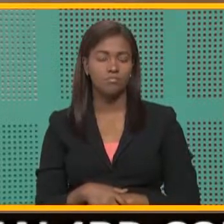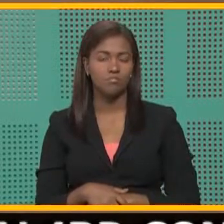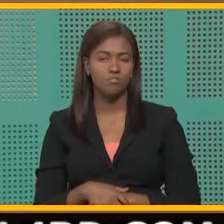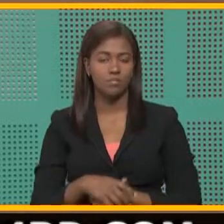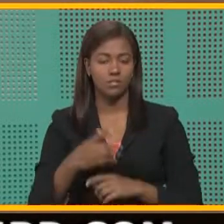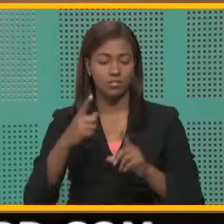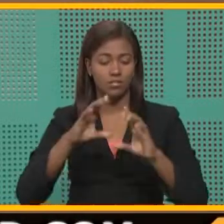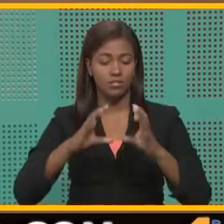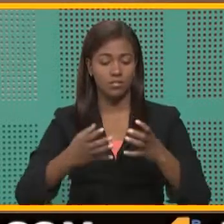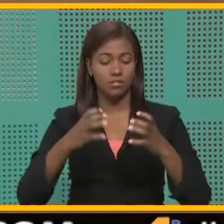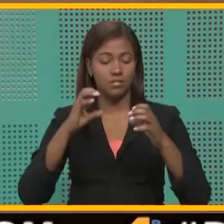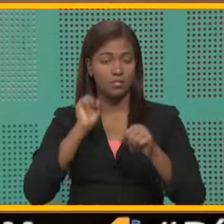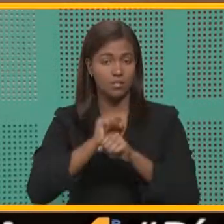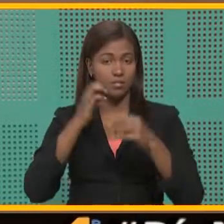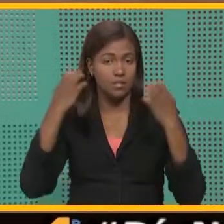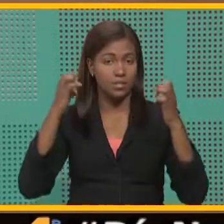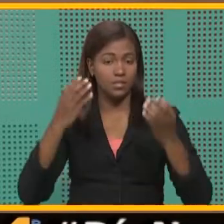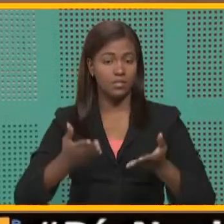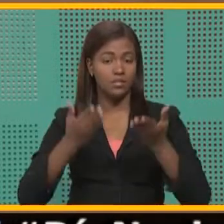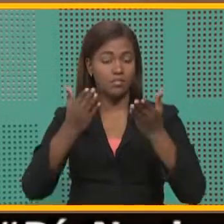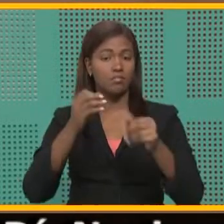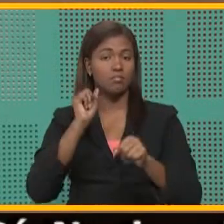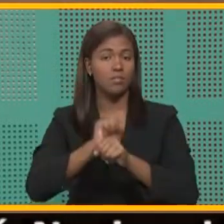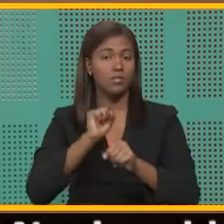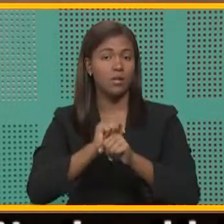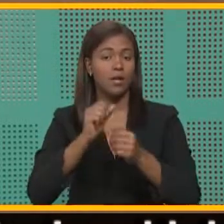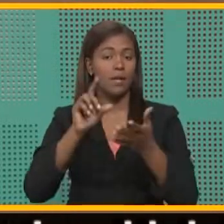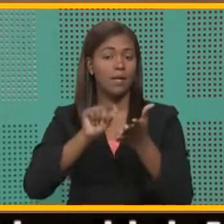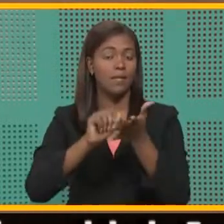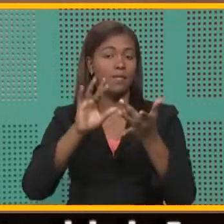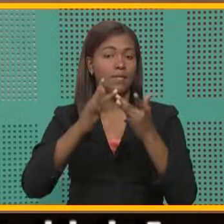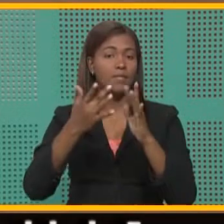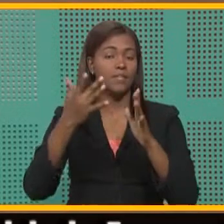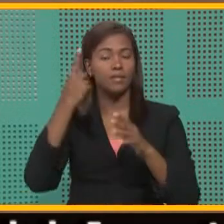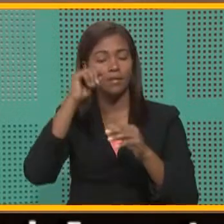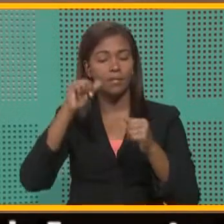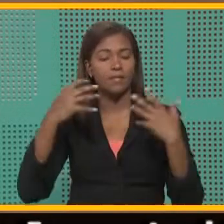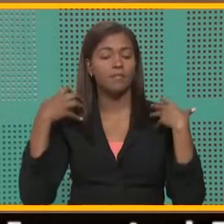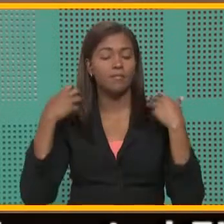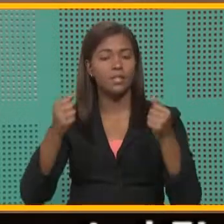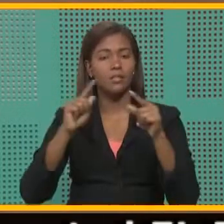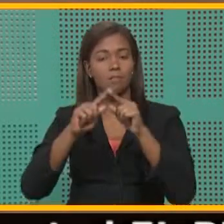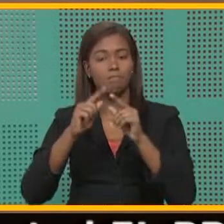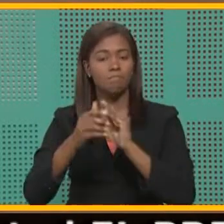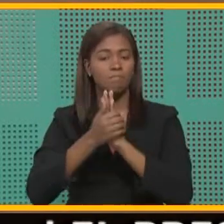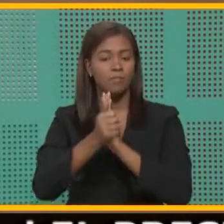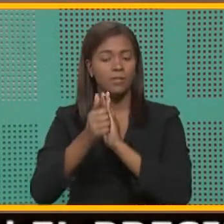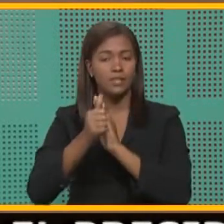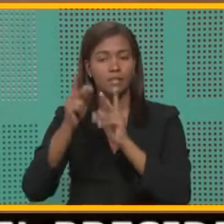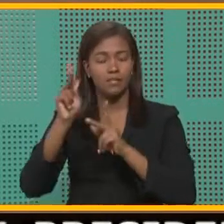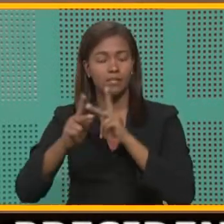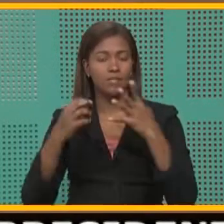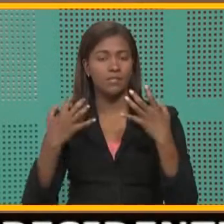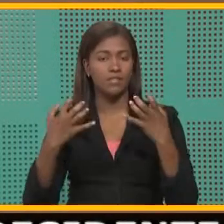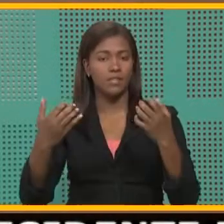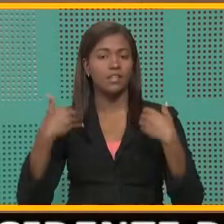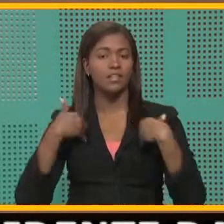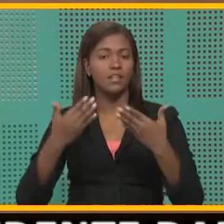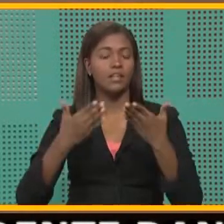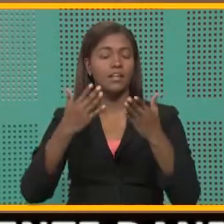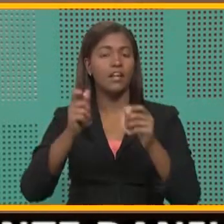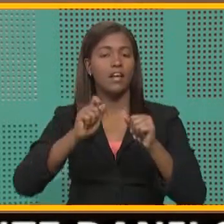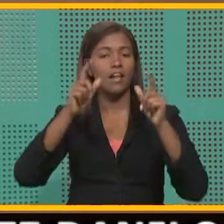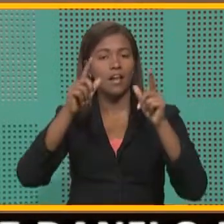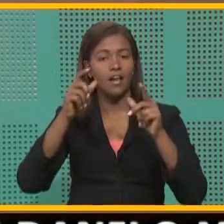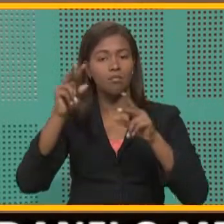Desde el Centro de Operaciones de Emergencia se puso en marcha una plataforma digital para fortalecer las capacidades de la población en lo que se refiere a